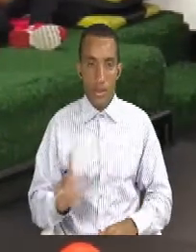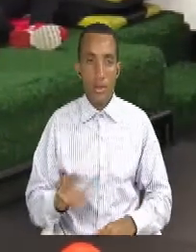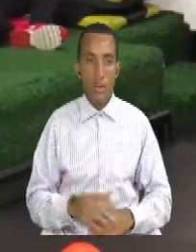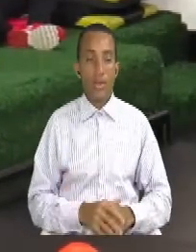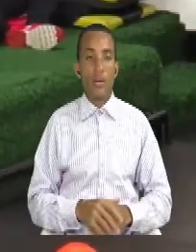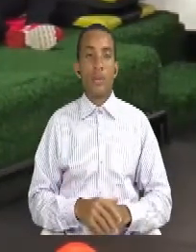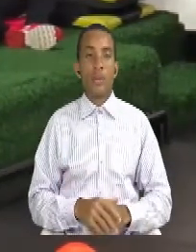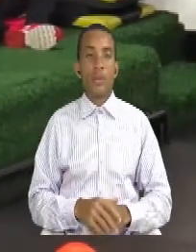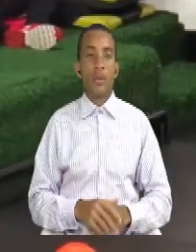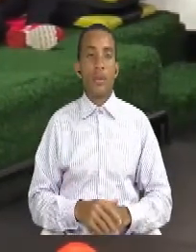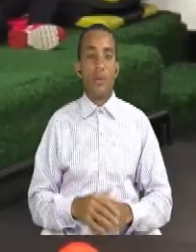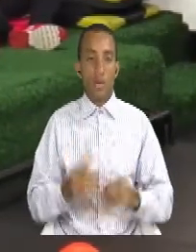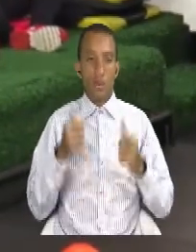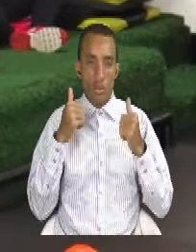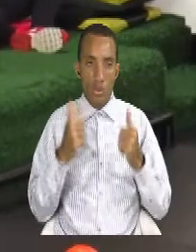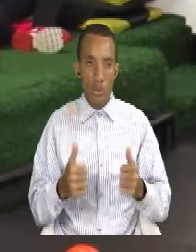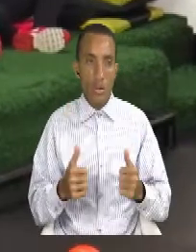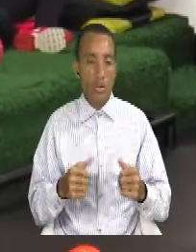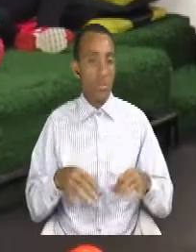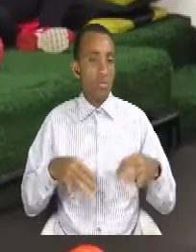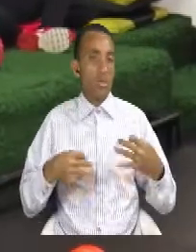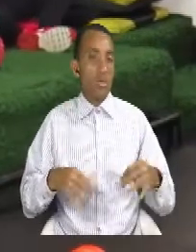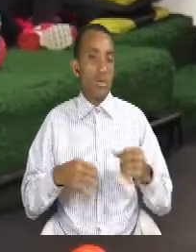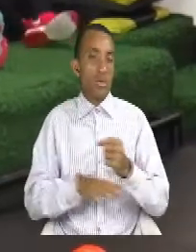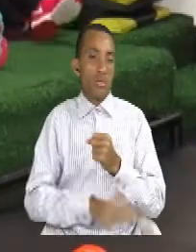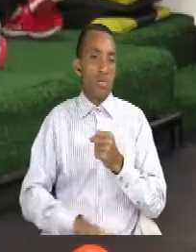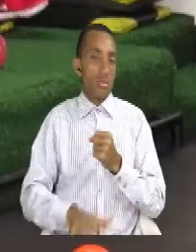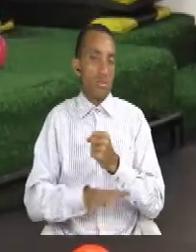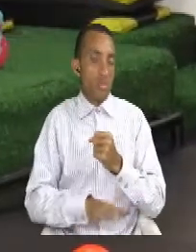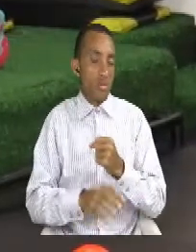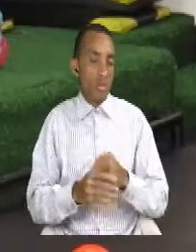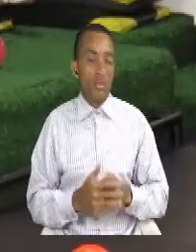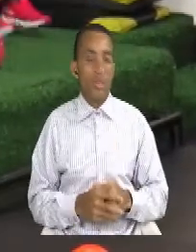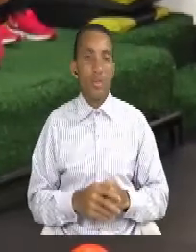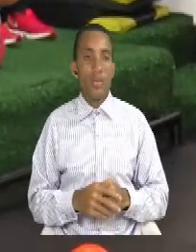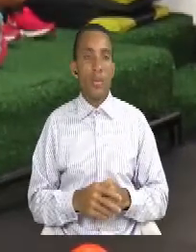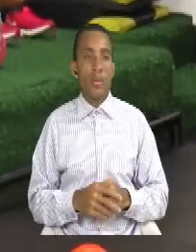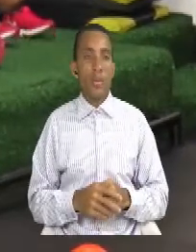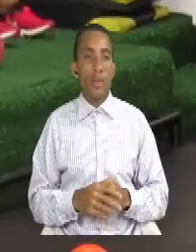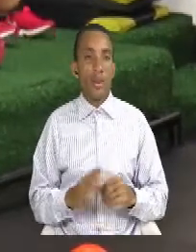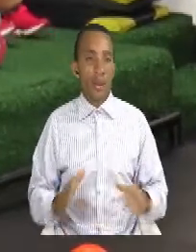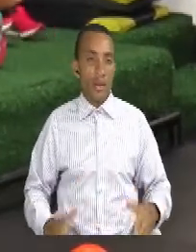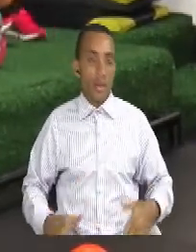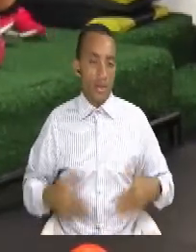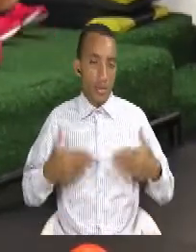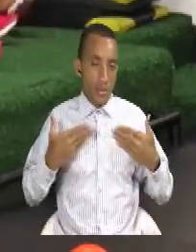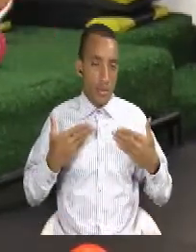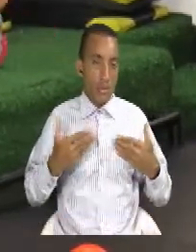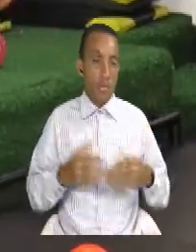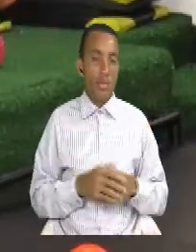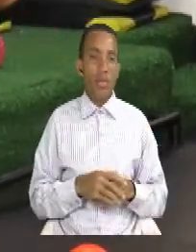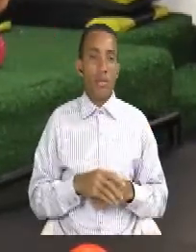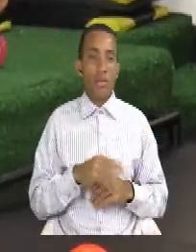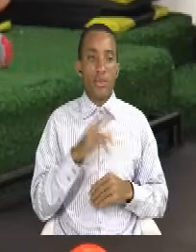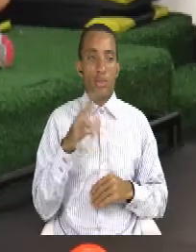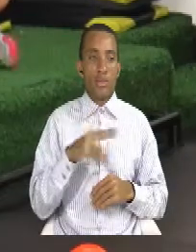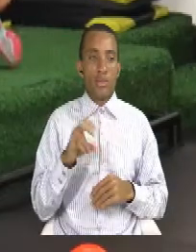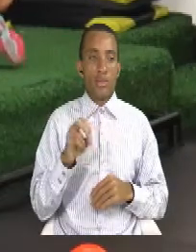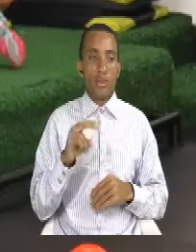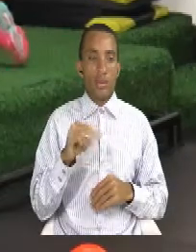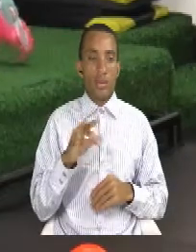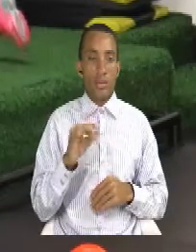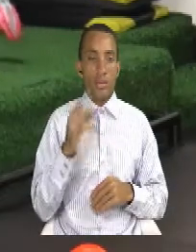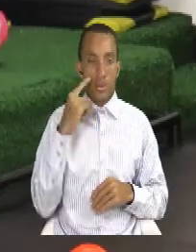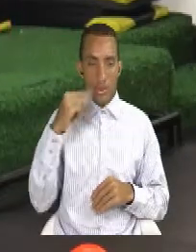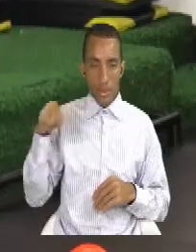son ejercicios muy buenos, muy básicos, que les va a ayudar a ustedes allá en sus casas para que mejoren su calidad de vida. Zona Training 36, más que un giro, una